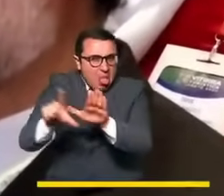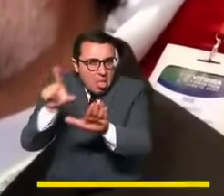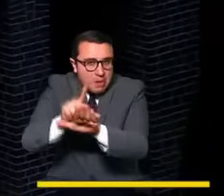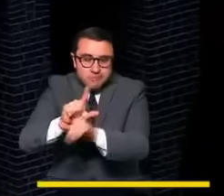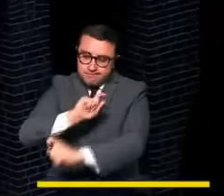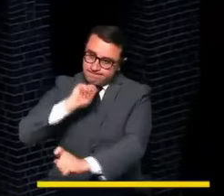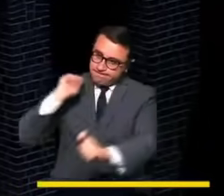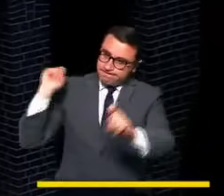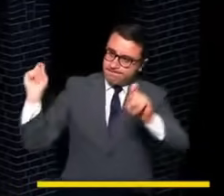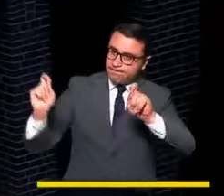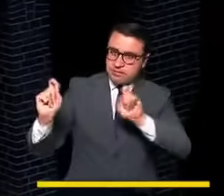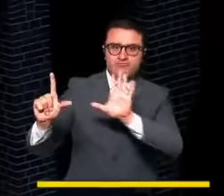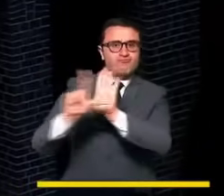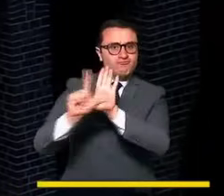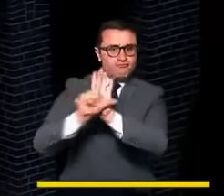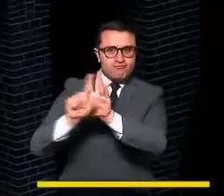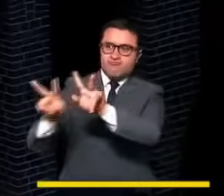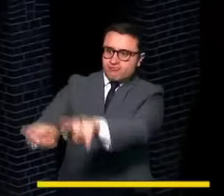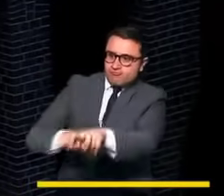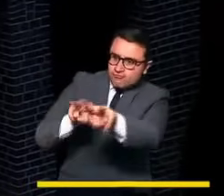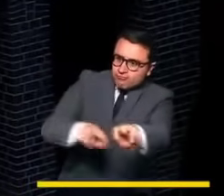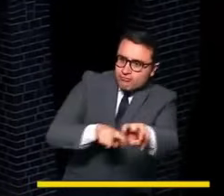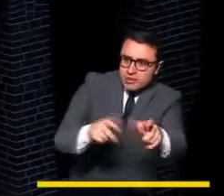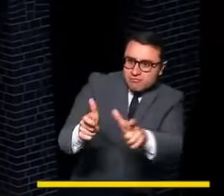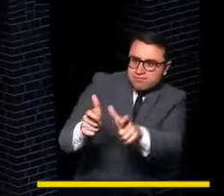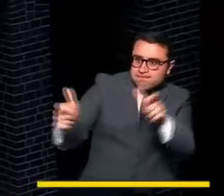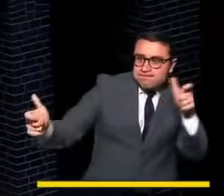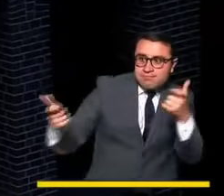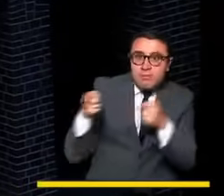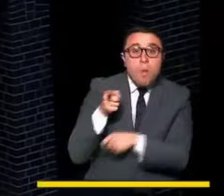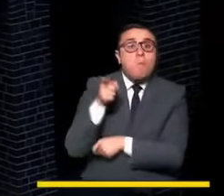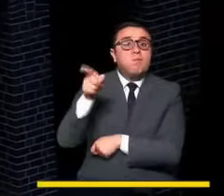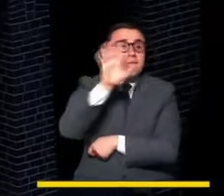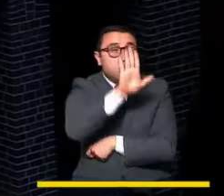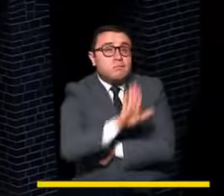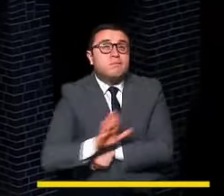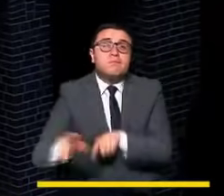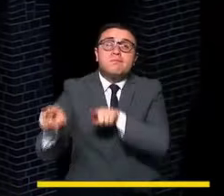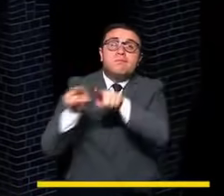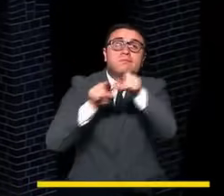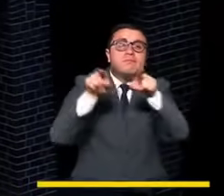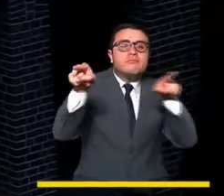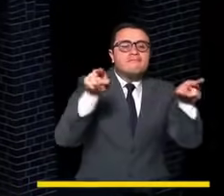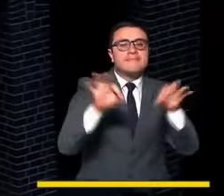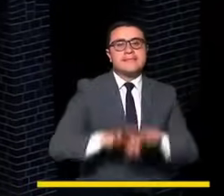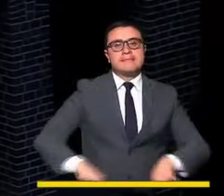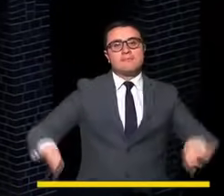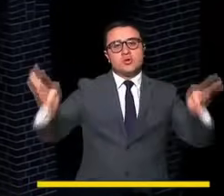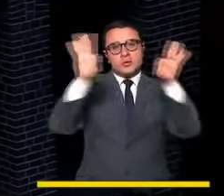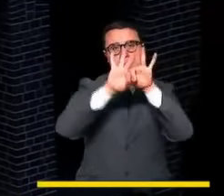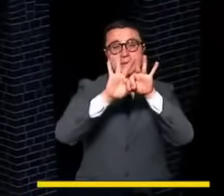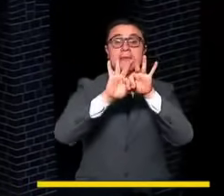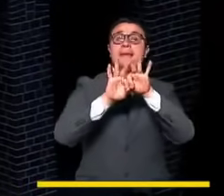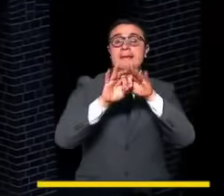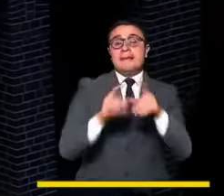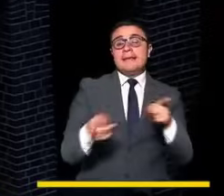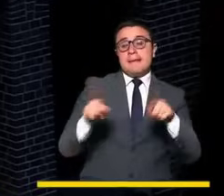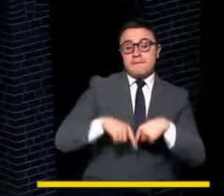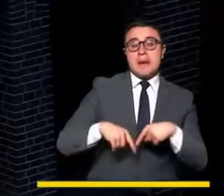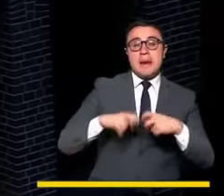agroindustria, allí en esas regiones, es fundamental. Y tenemos problemas